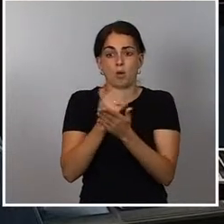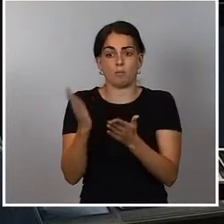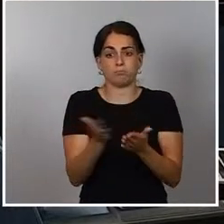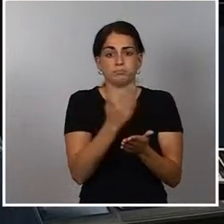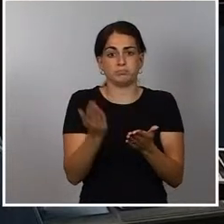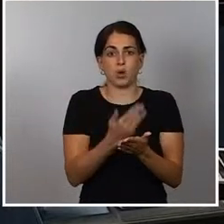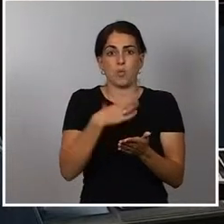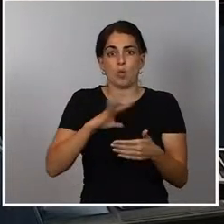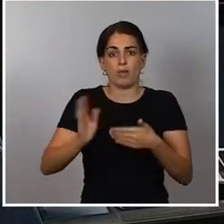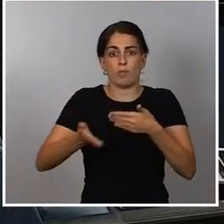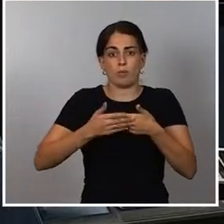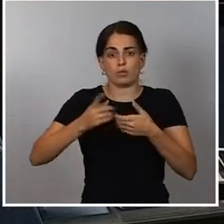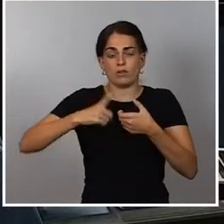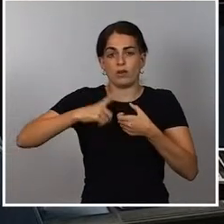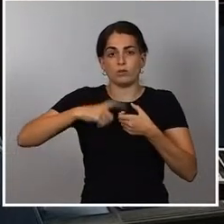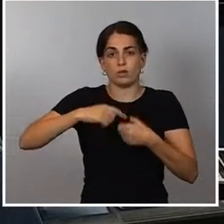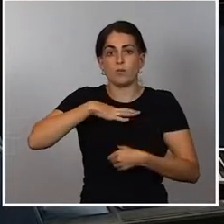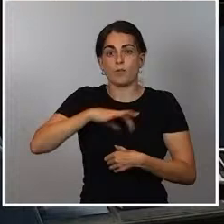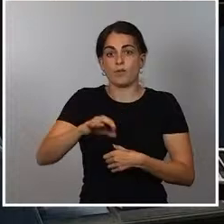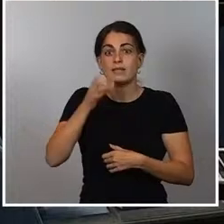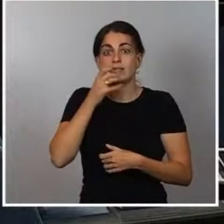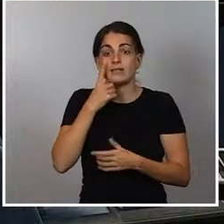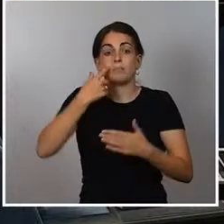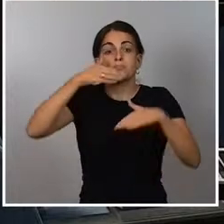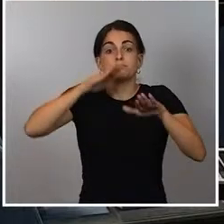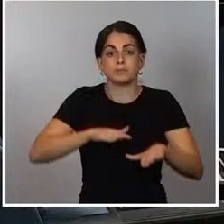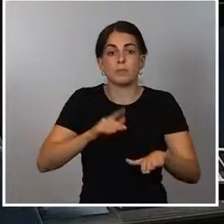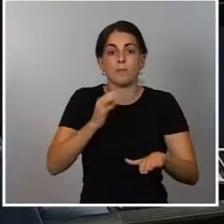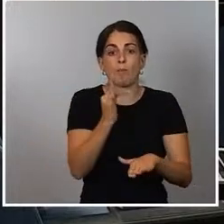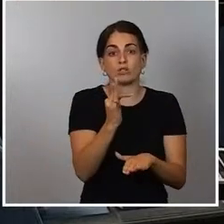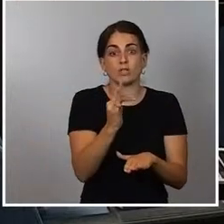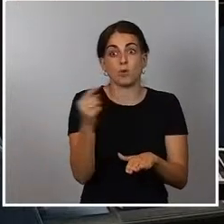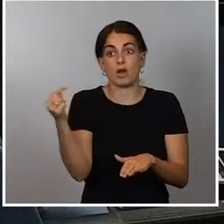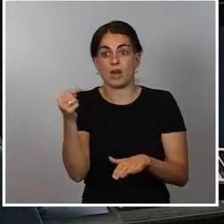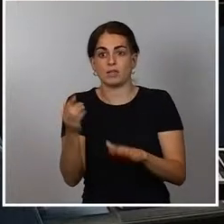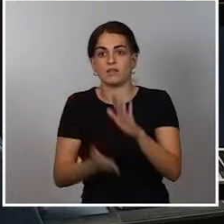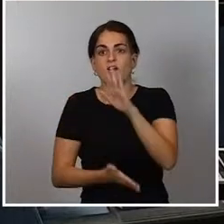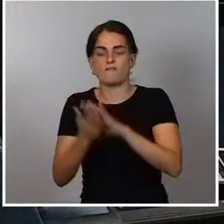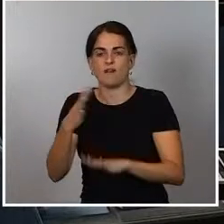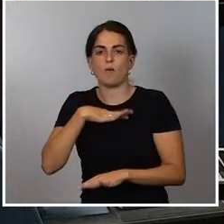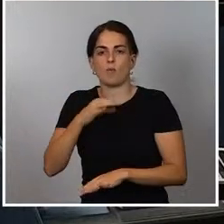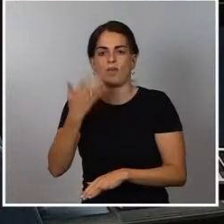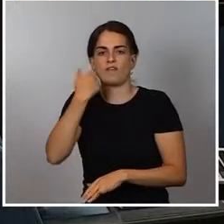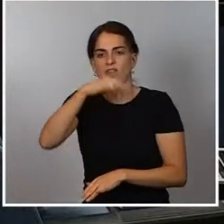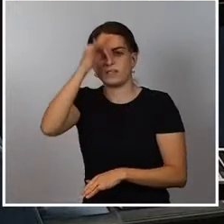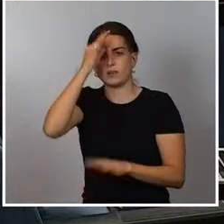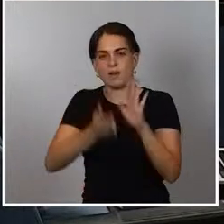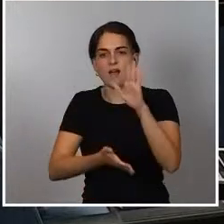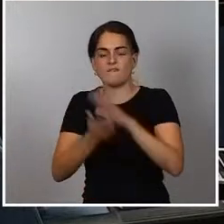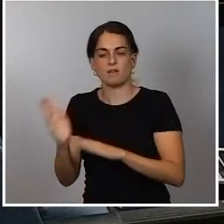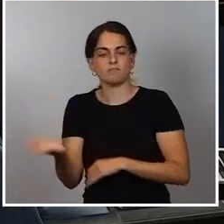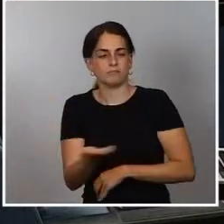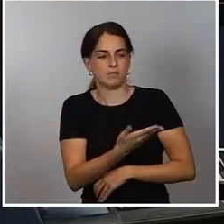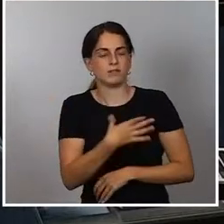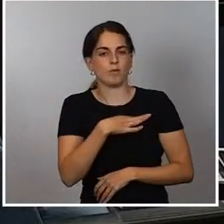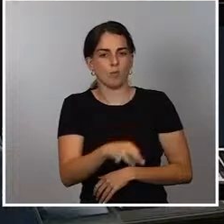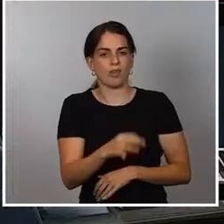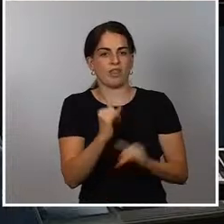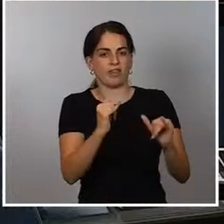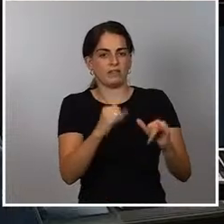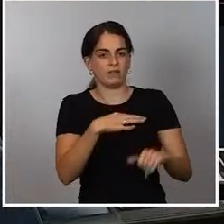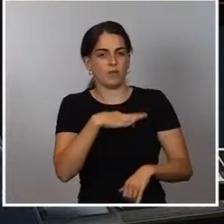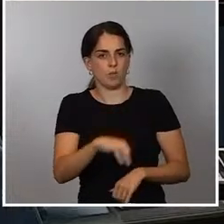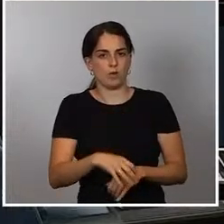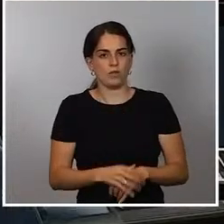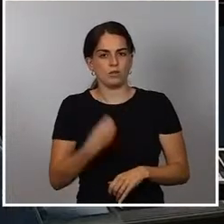cepillan positivos eres negativo toma un fin de semana de diversión cariño pasa no crees que sería útil